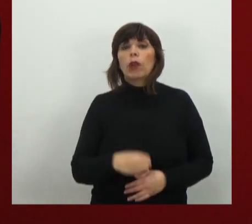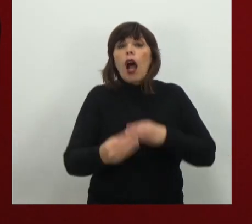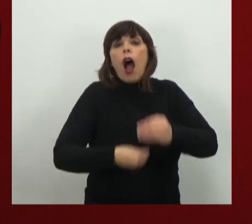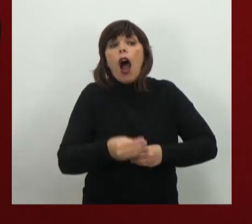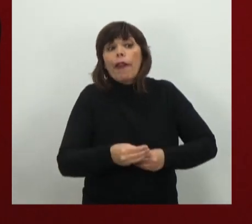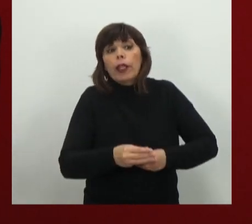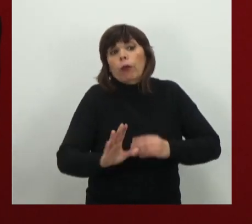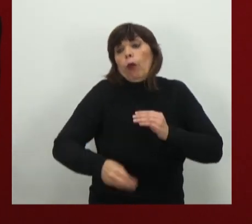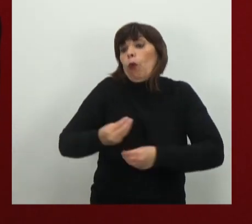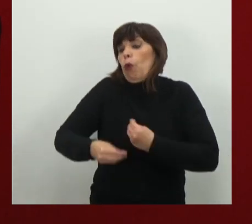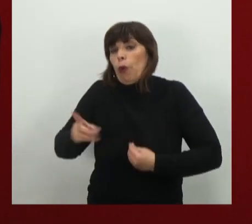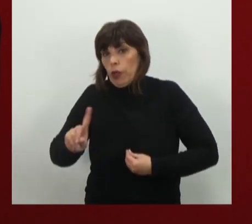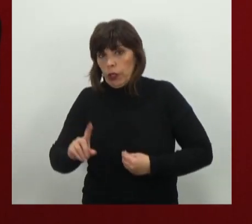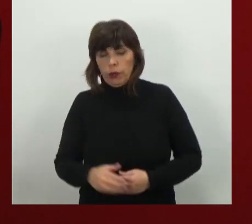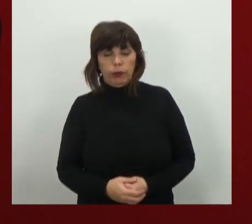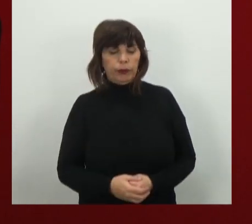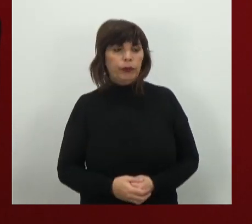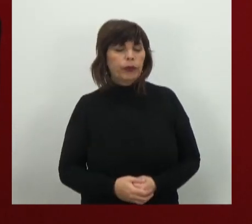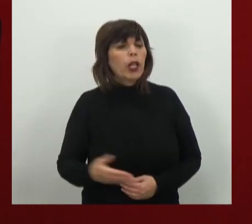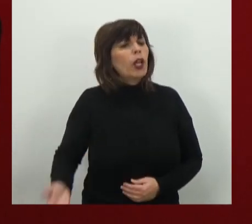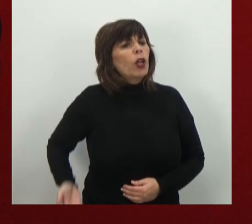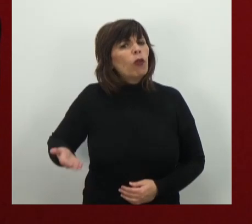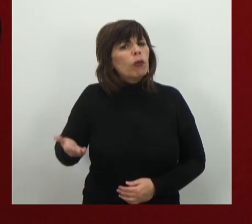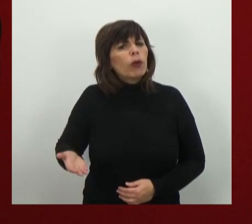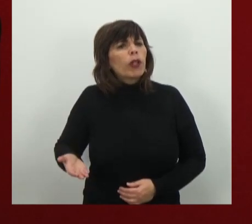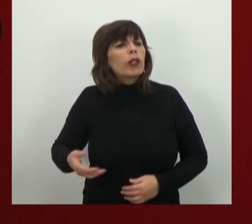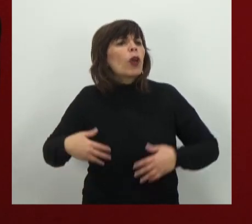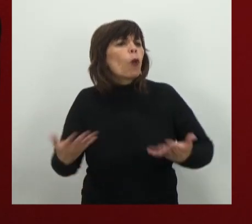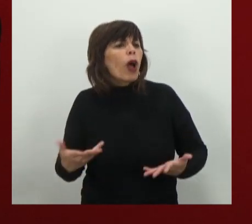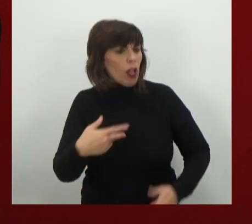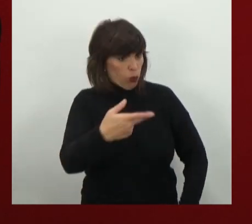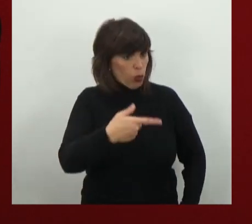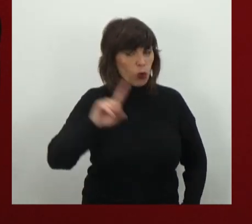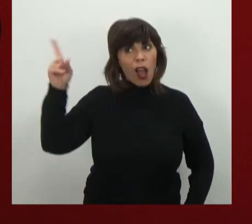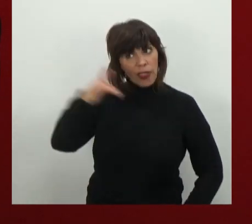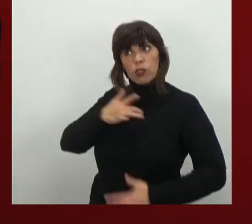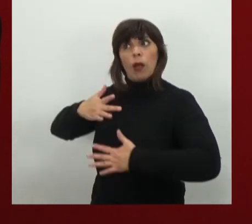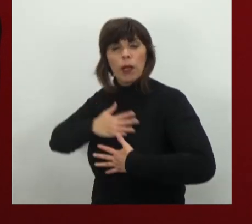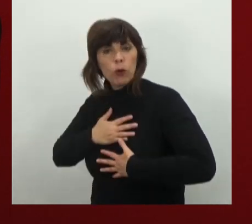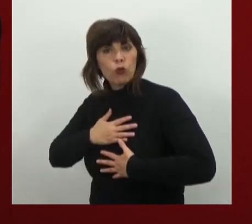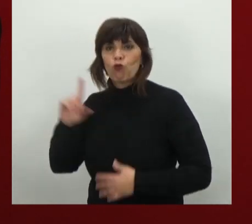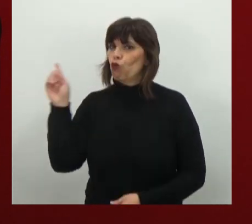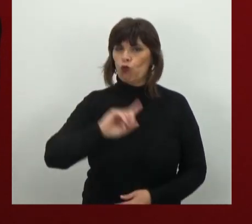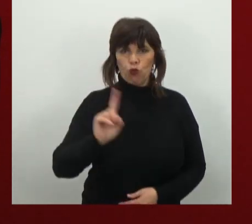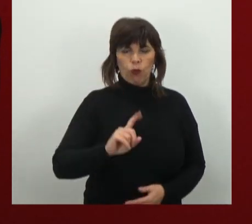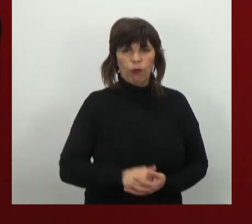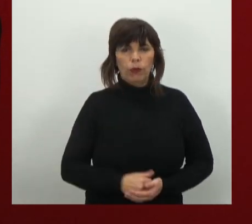Lo importante no es tanto que tú y yo amemos al Señor. Lo importante primero es